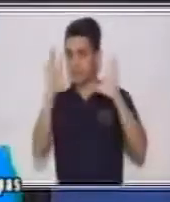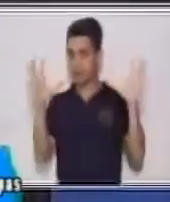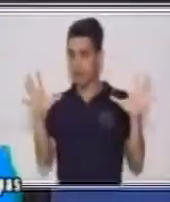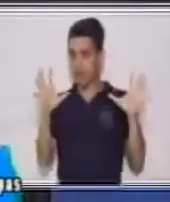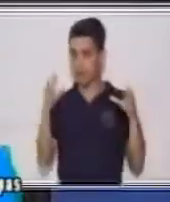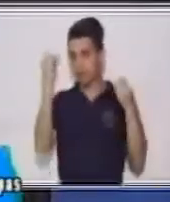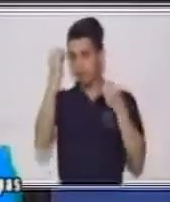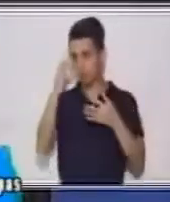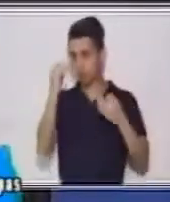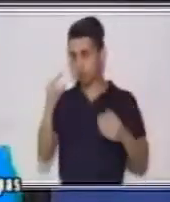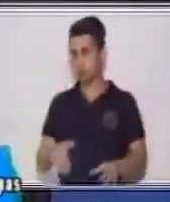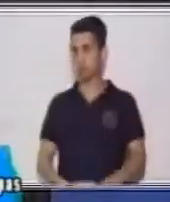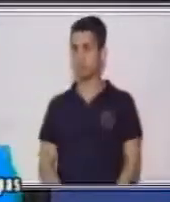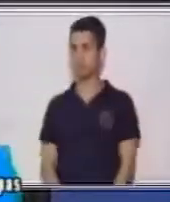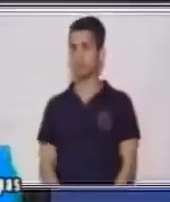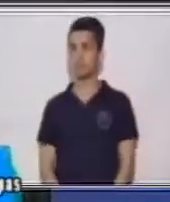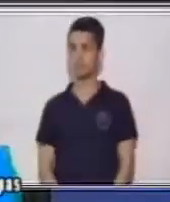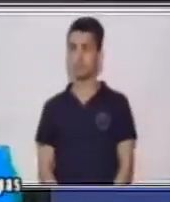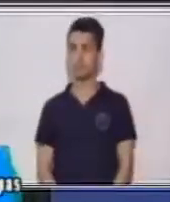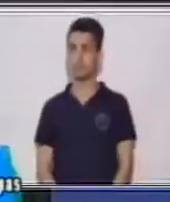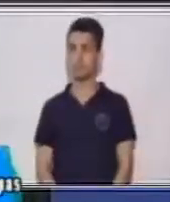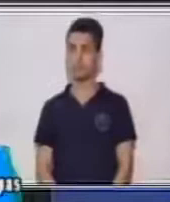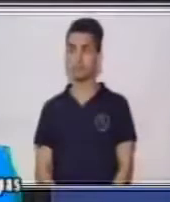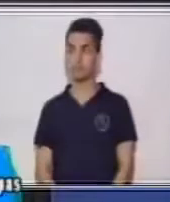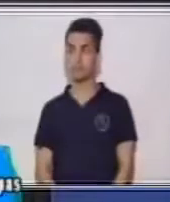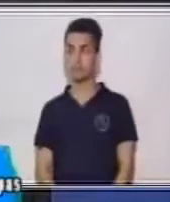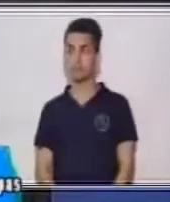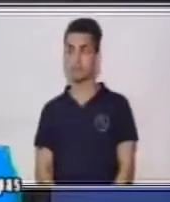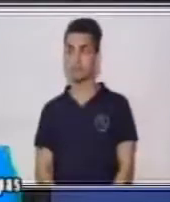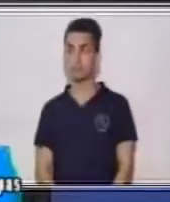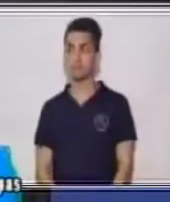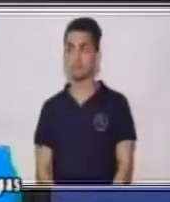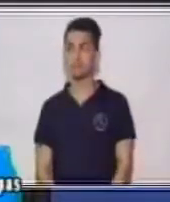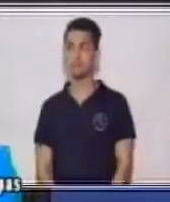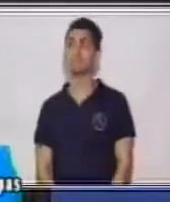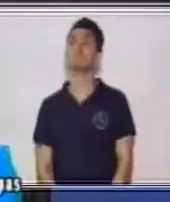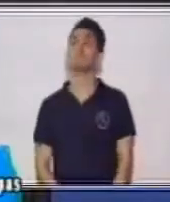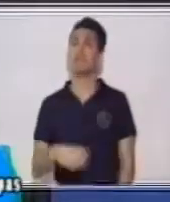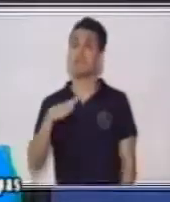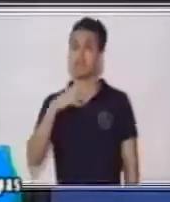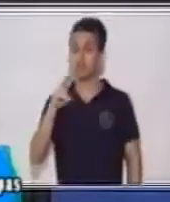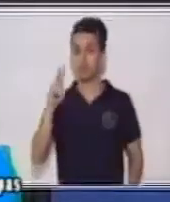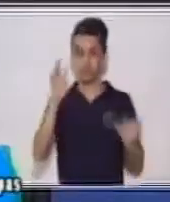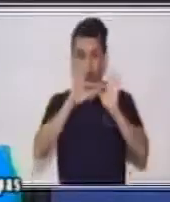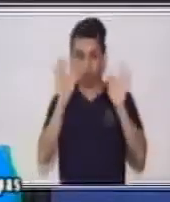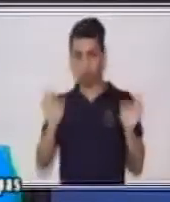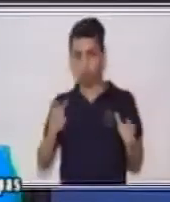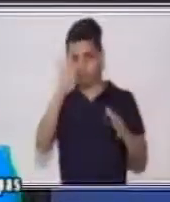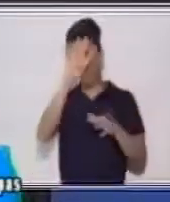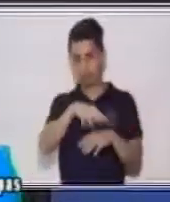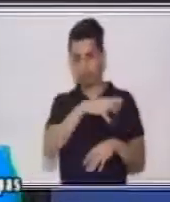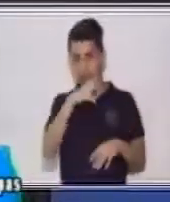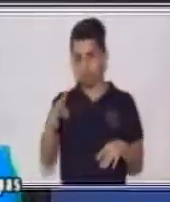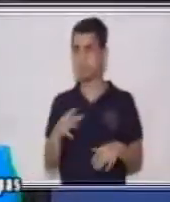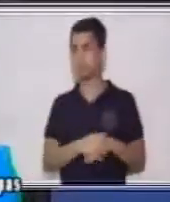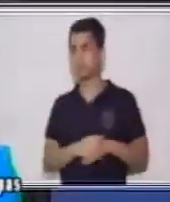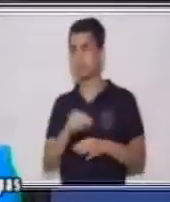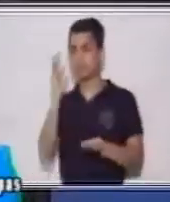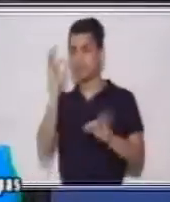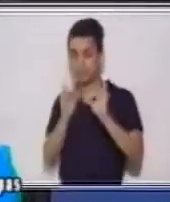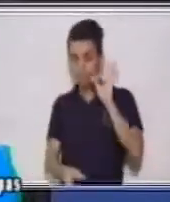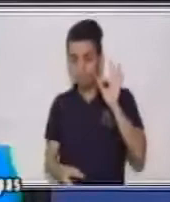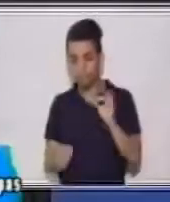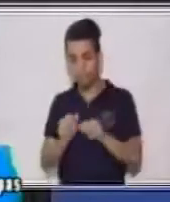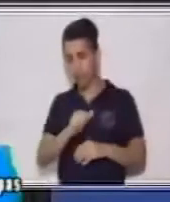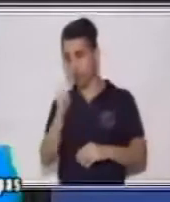precisa. También dice que hay dos tipos de tablas, las simples y las múltiples.